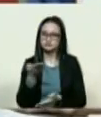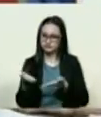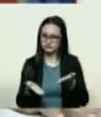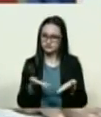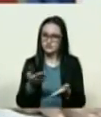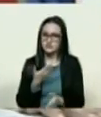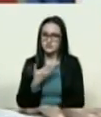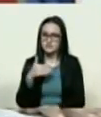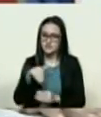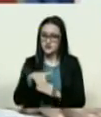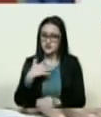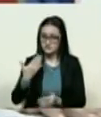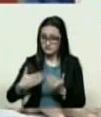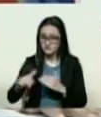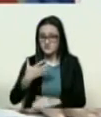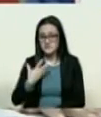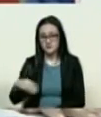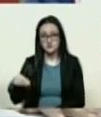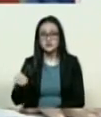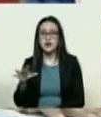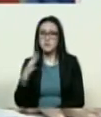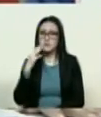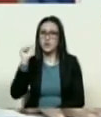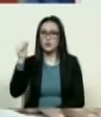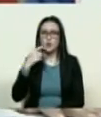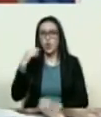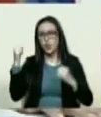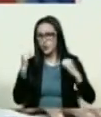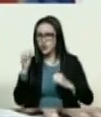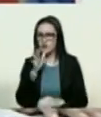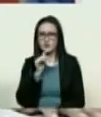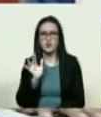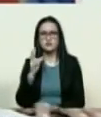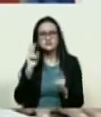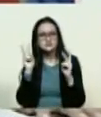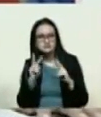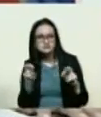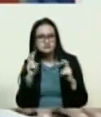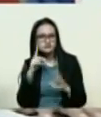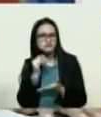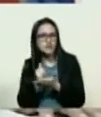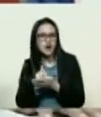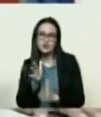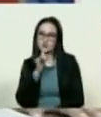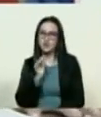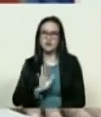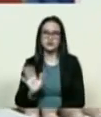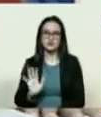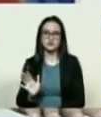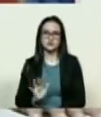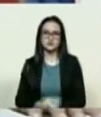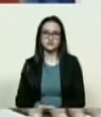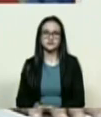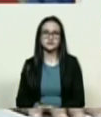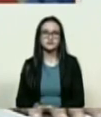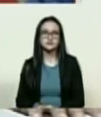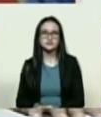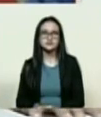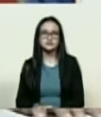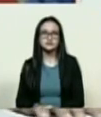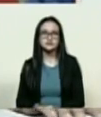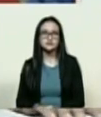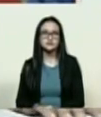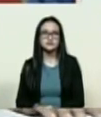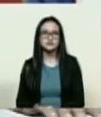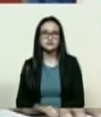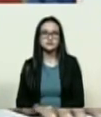presidenciales es Nicolás Maduro. No tenemos ninguna duda. Ni está sujeto ni a revisión, no. Y además, escucha